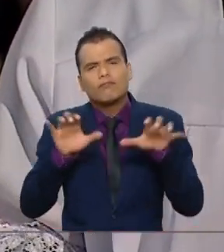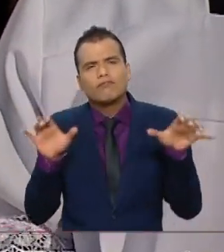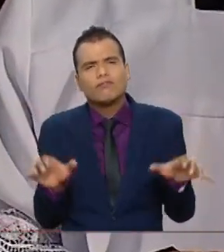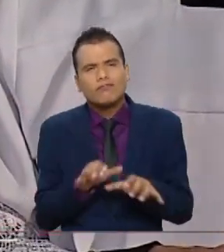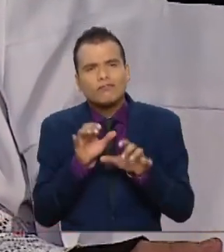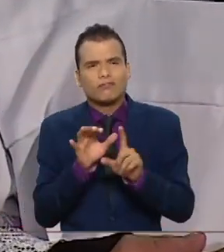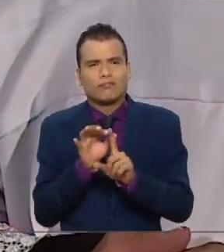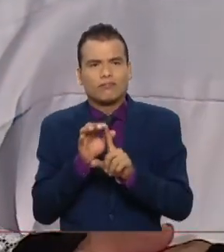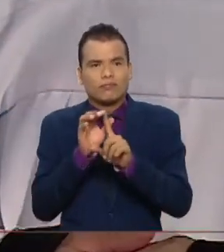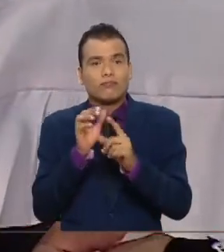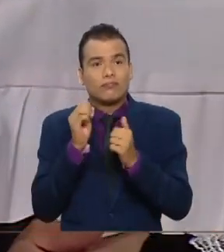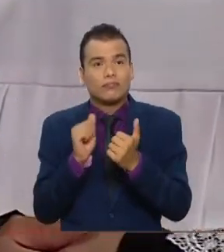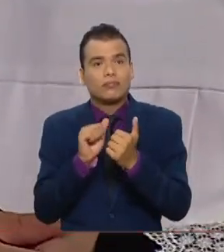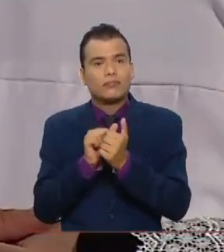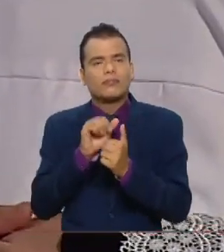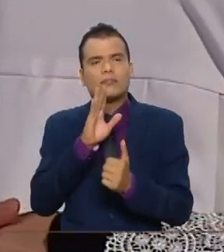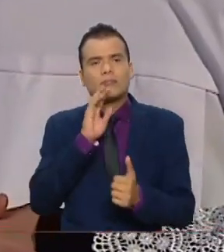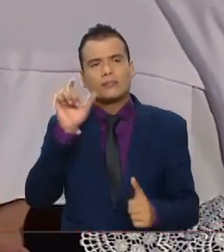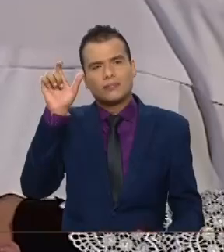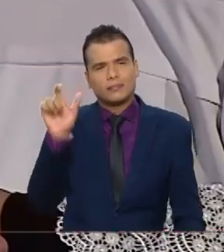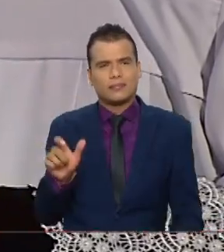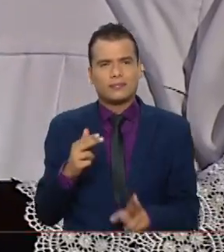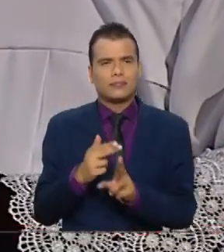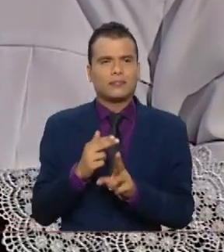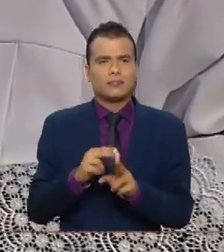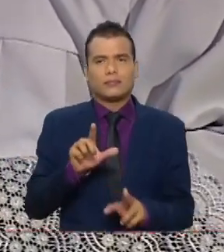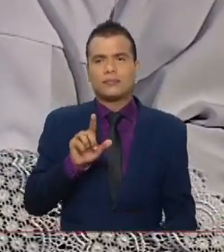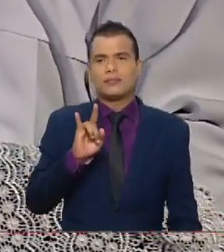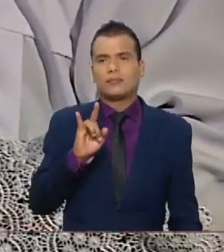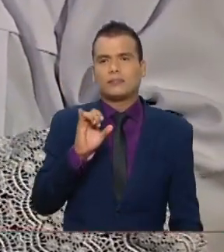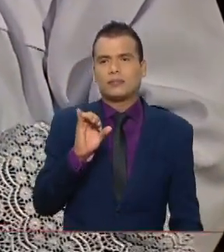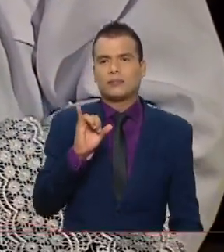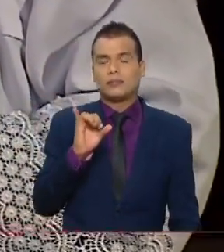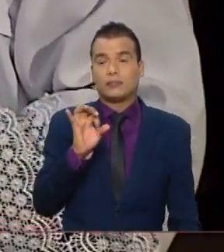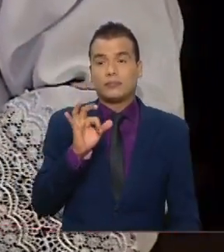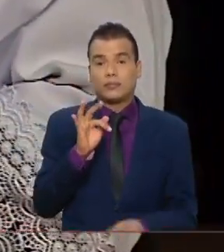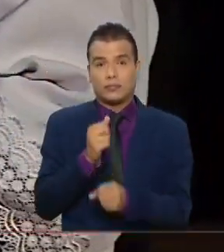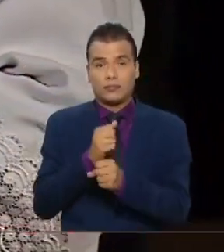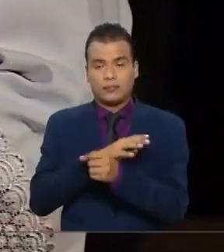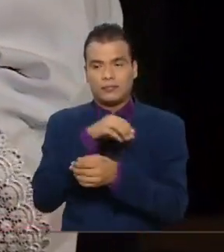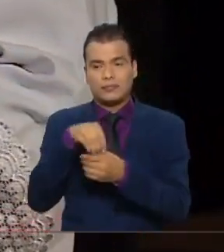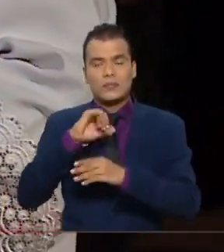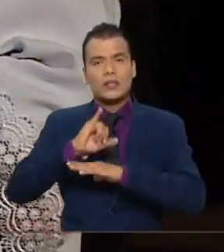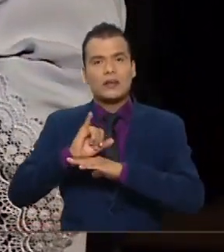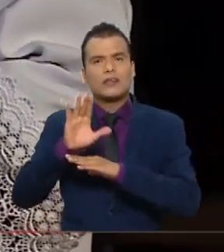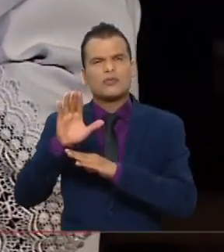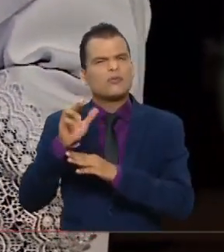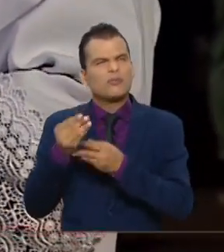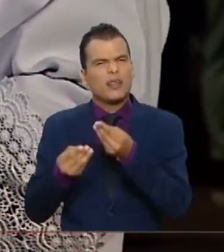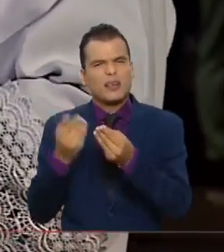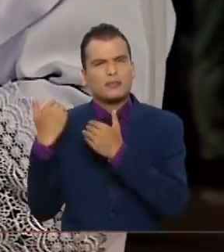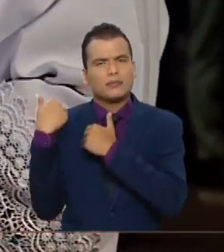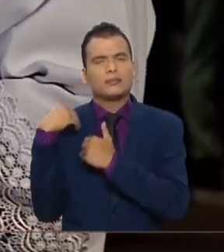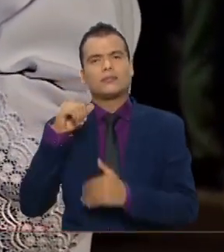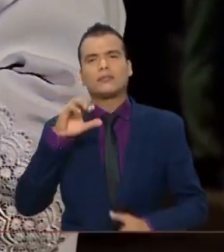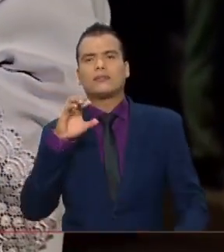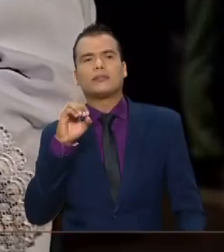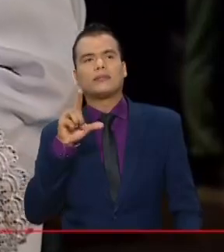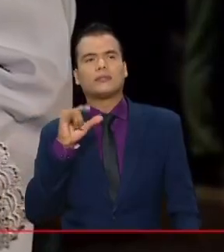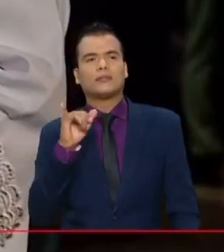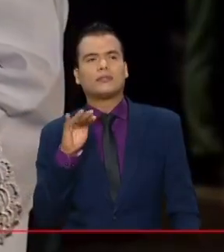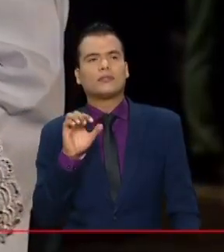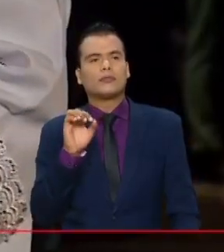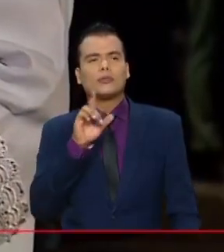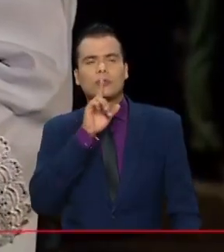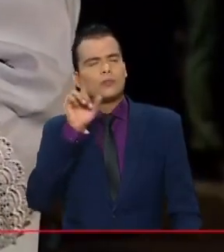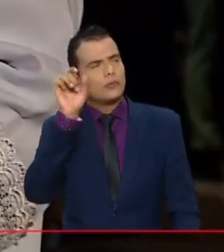Noticias Luis Hernando Aragón, él es acólito y queremos darle la bienvenida. Gracias por acompañarnos en Telepacífico Noticias y cuéntenos cuál